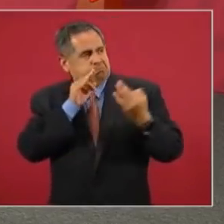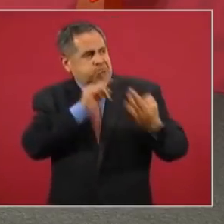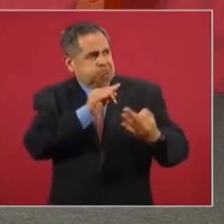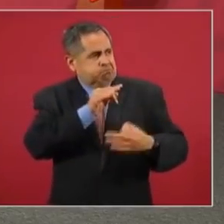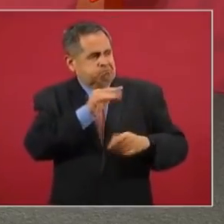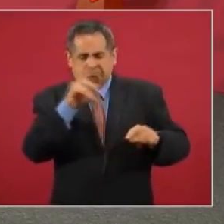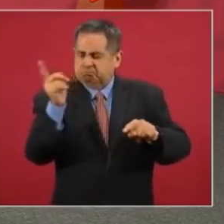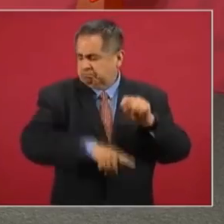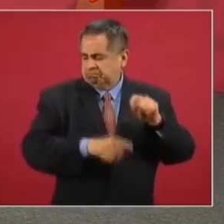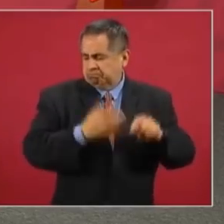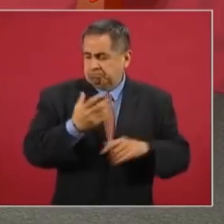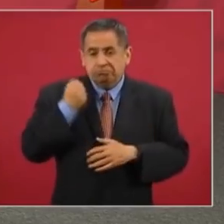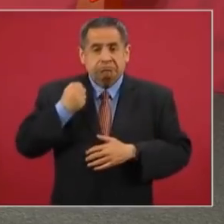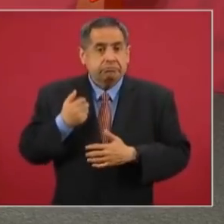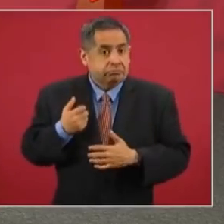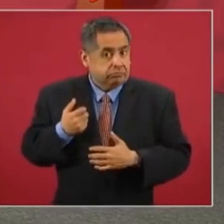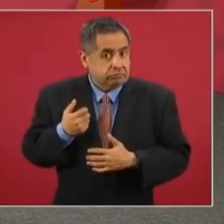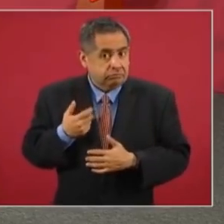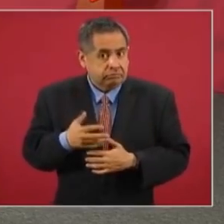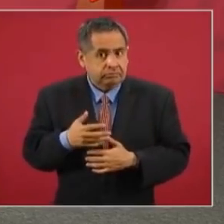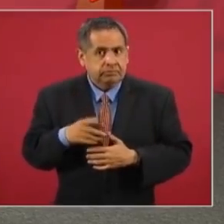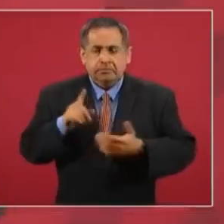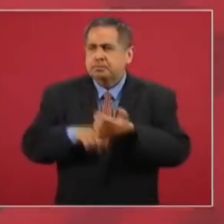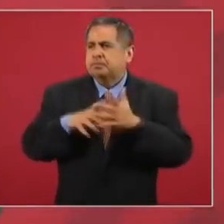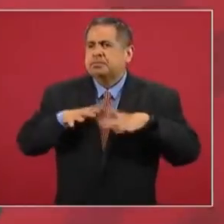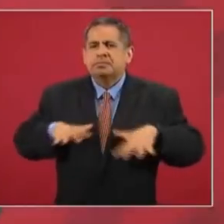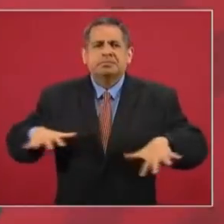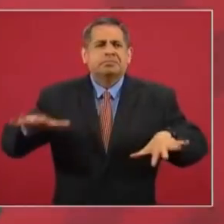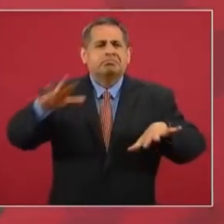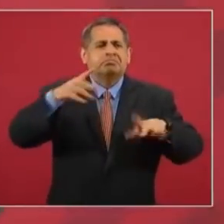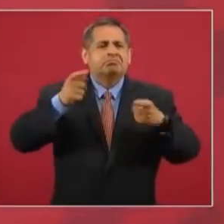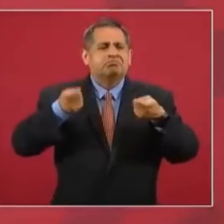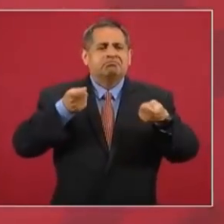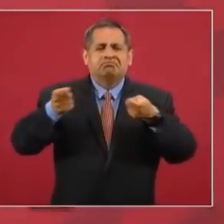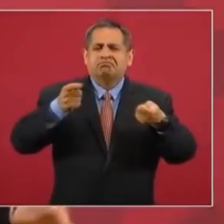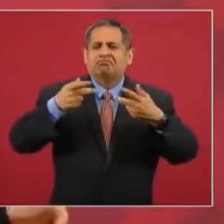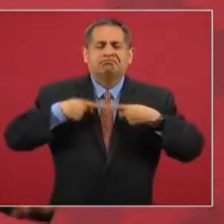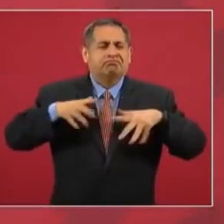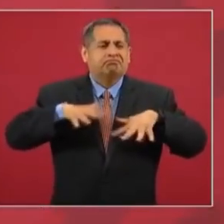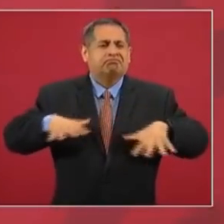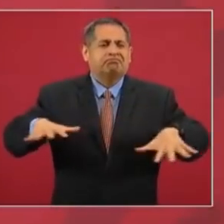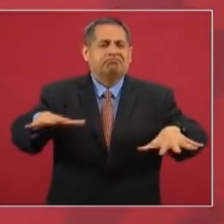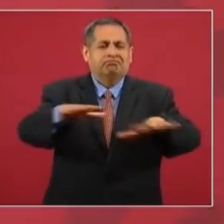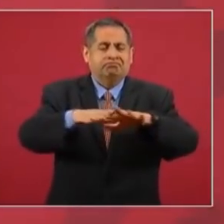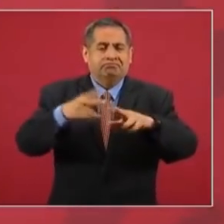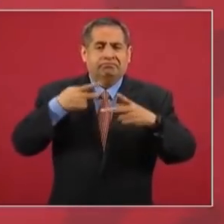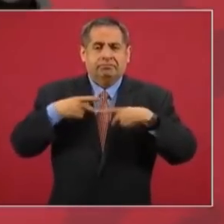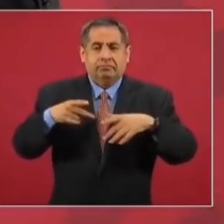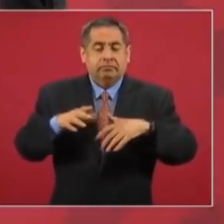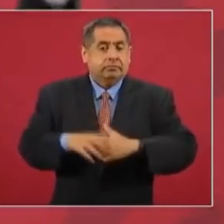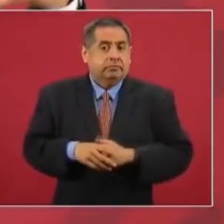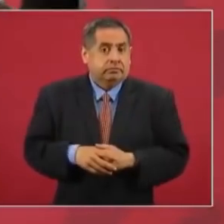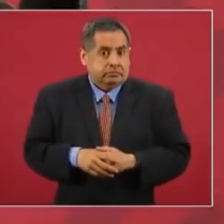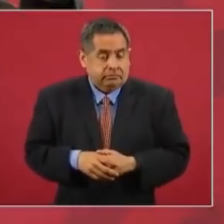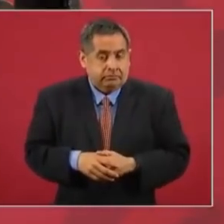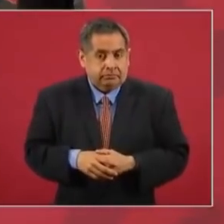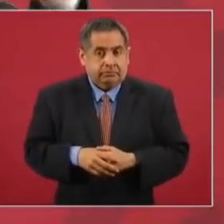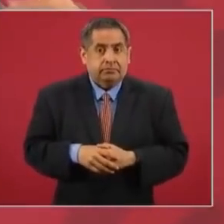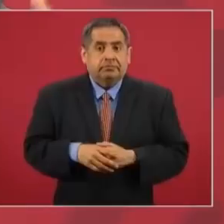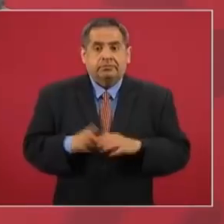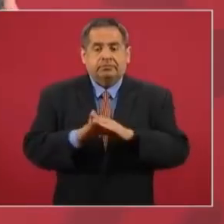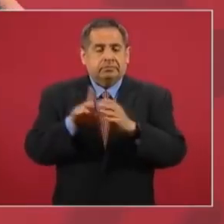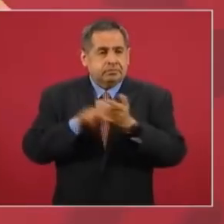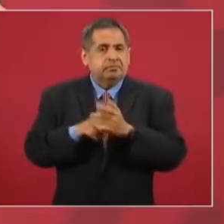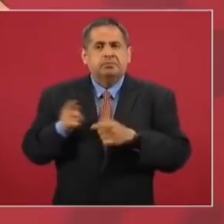sino la conciencia de la mayoría del pueblo. Entonces, ¿cómo